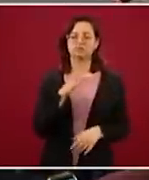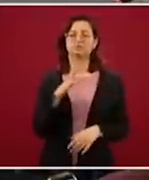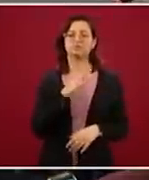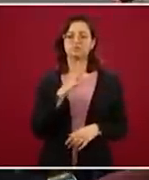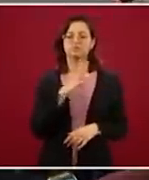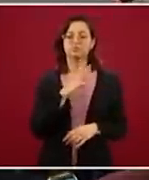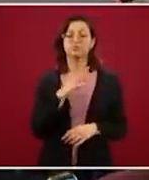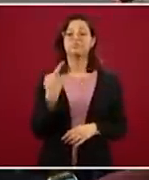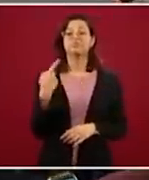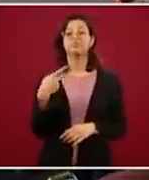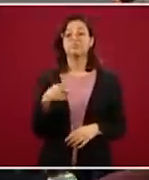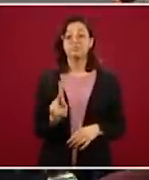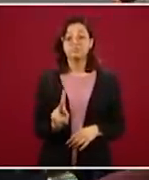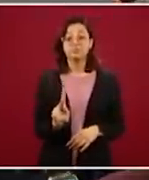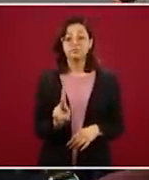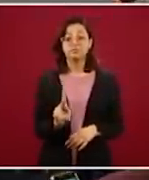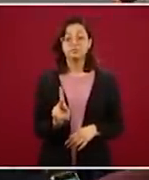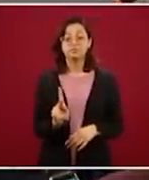Sin embargo,